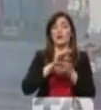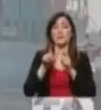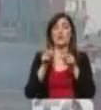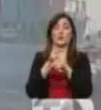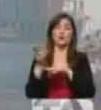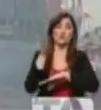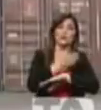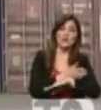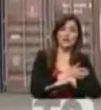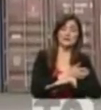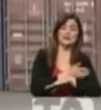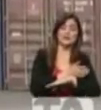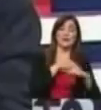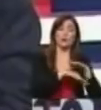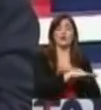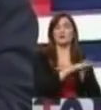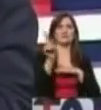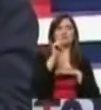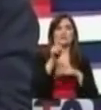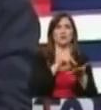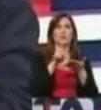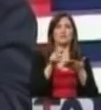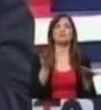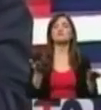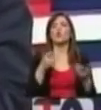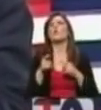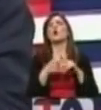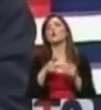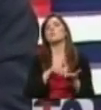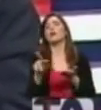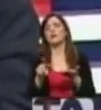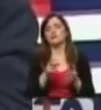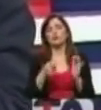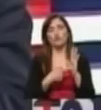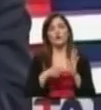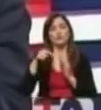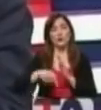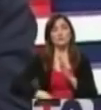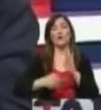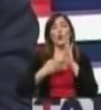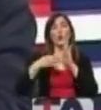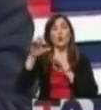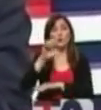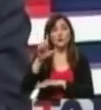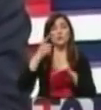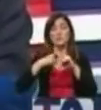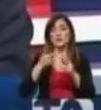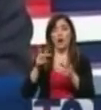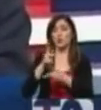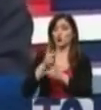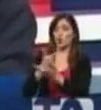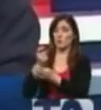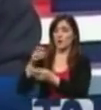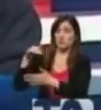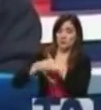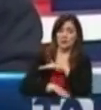la mercadería en tránsito o embodegada. ¿Cuándo se va a cobrar? Aquellos productos que desde hoy salen desde los puertos e ingresan ya al